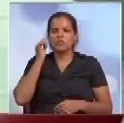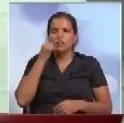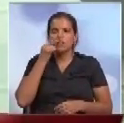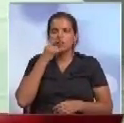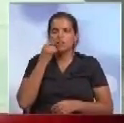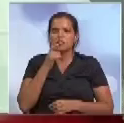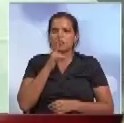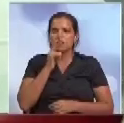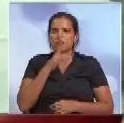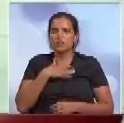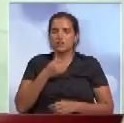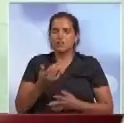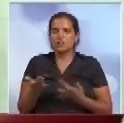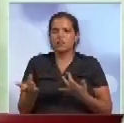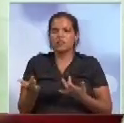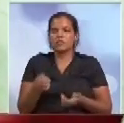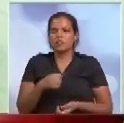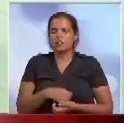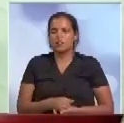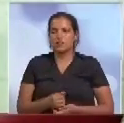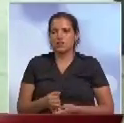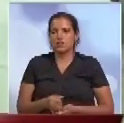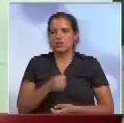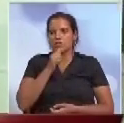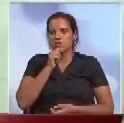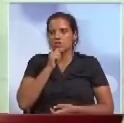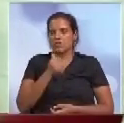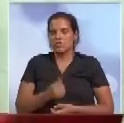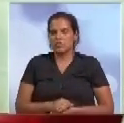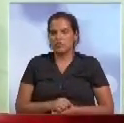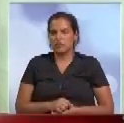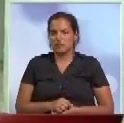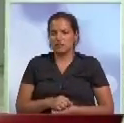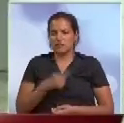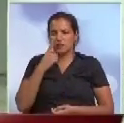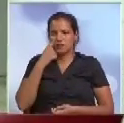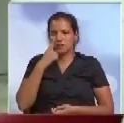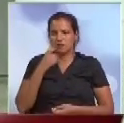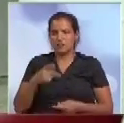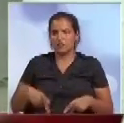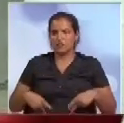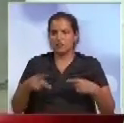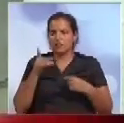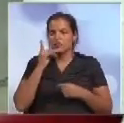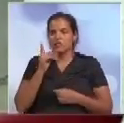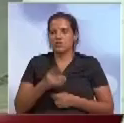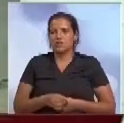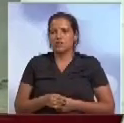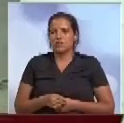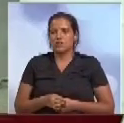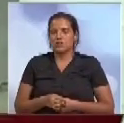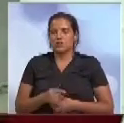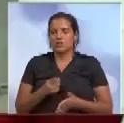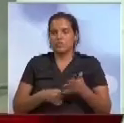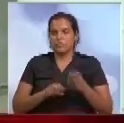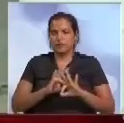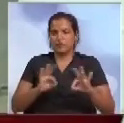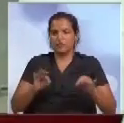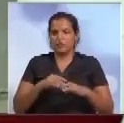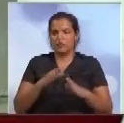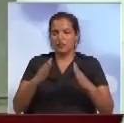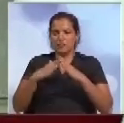Montaño, quien estaba a la espera de un abastecedor de agua. El morador de Pianguapí indicó que para poder hacer la limpieza en su